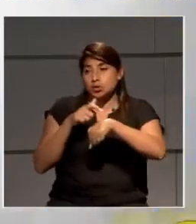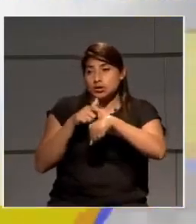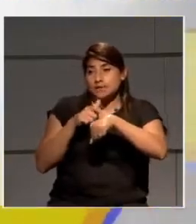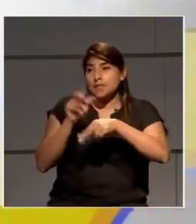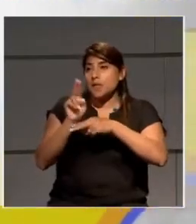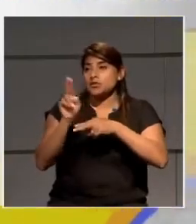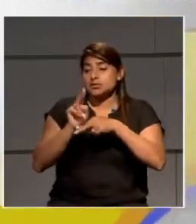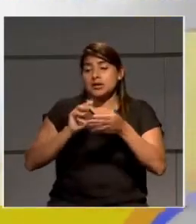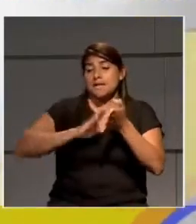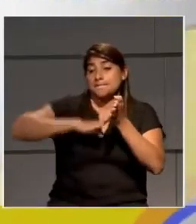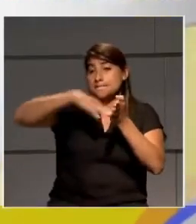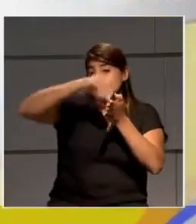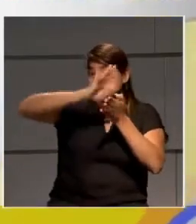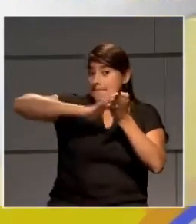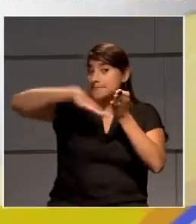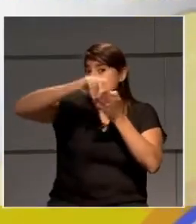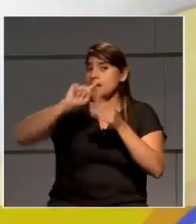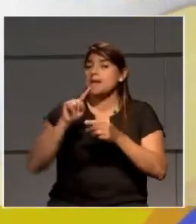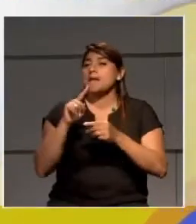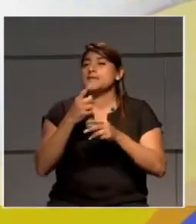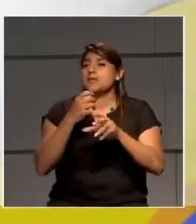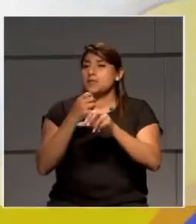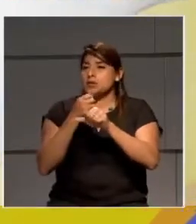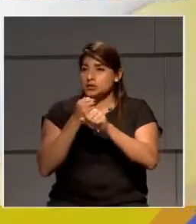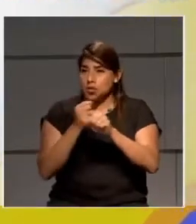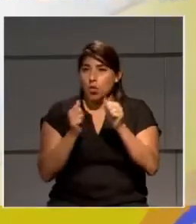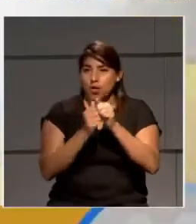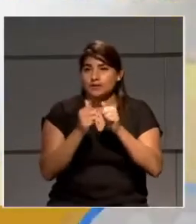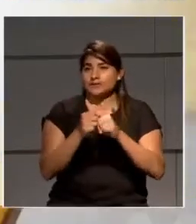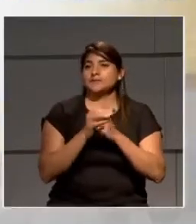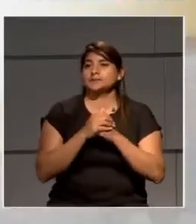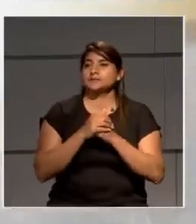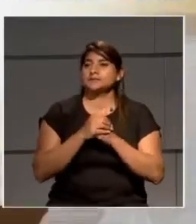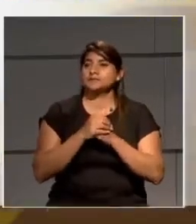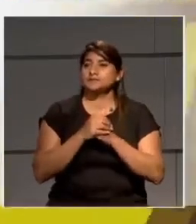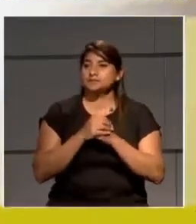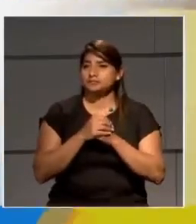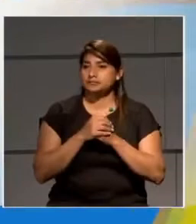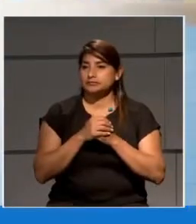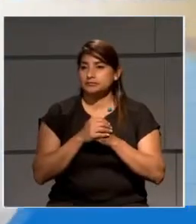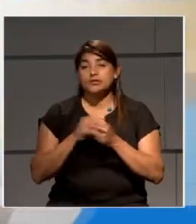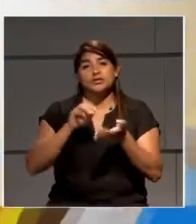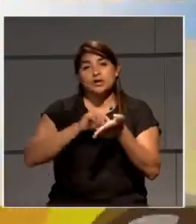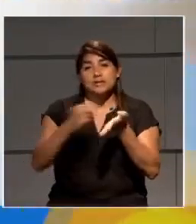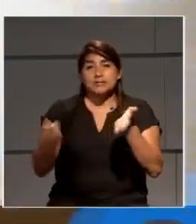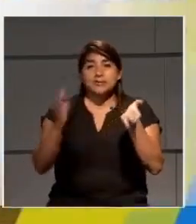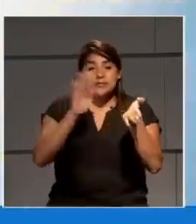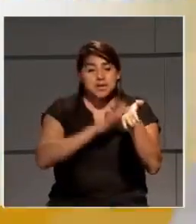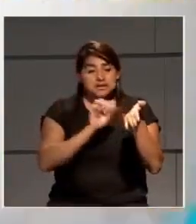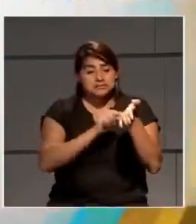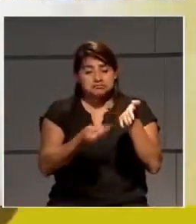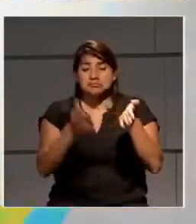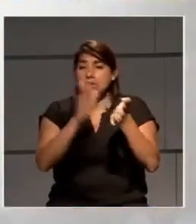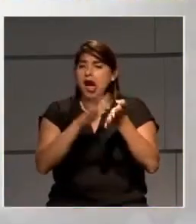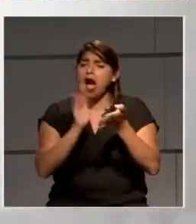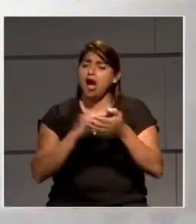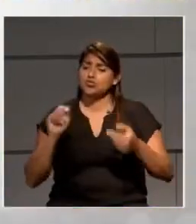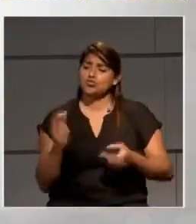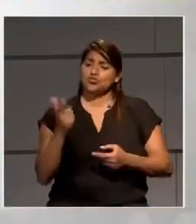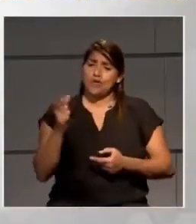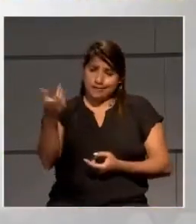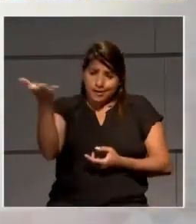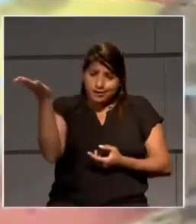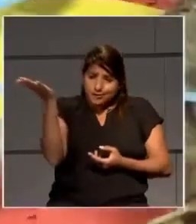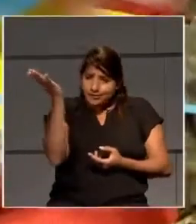puedo usar pinturas, pero primero voy a arrancar con estos. Nosotros tenemos calcomanías. ¡Ay, qué